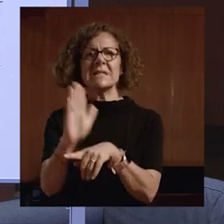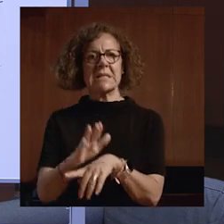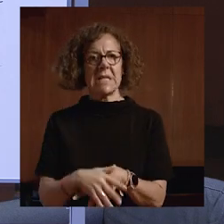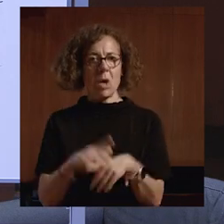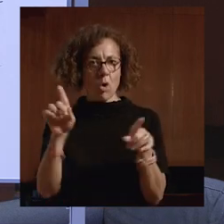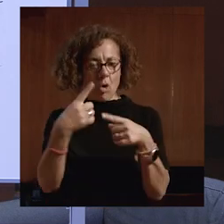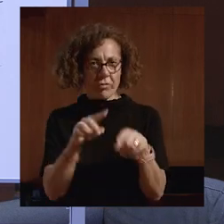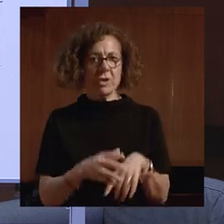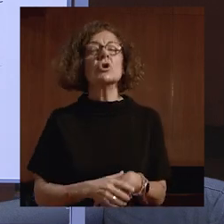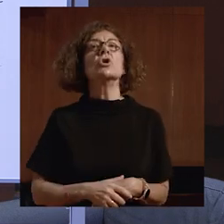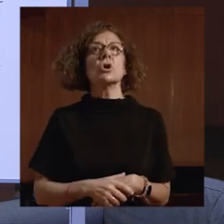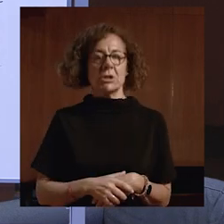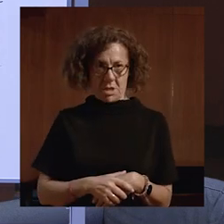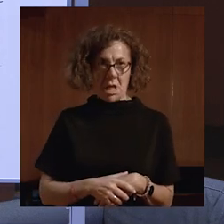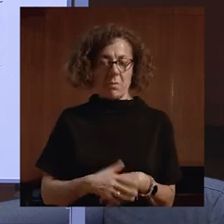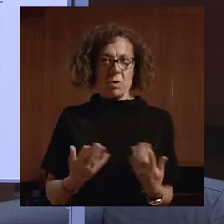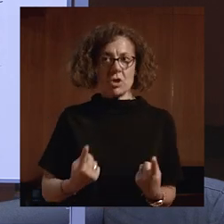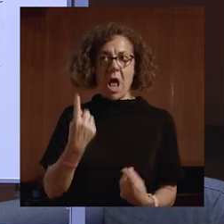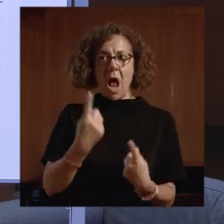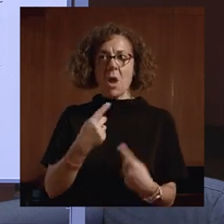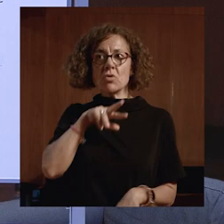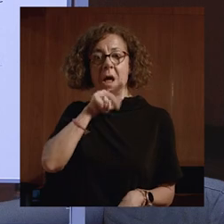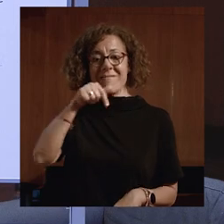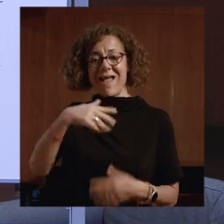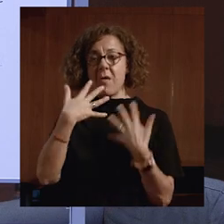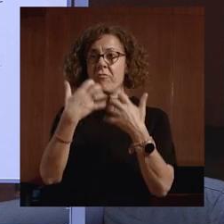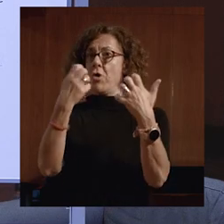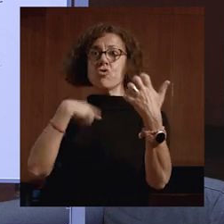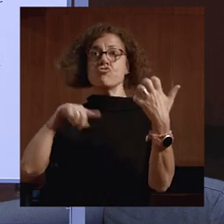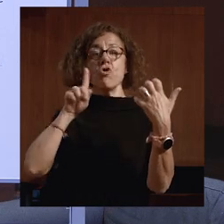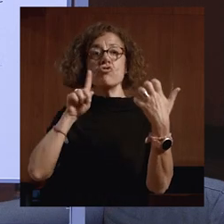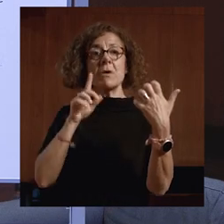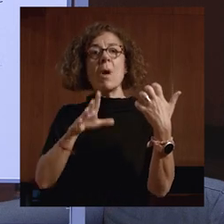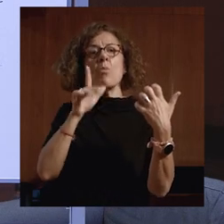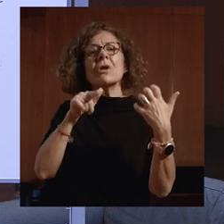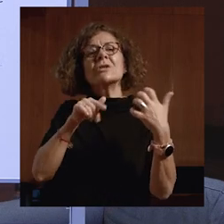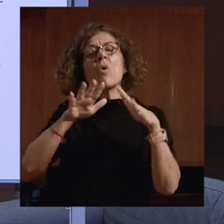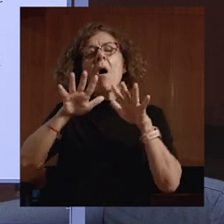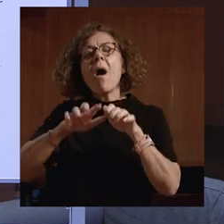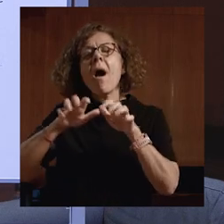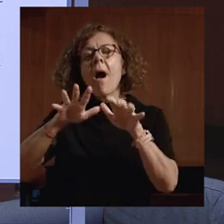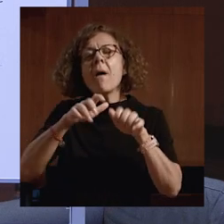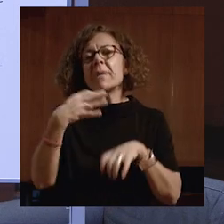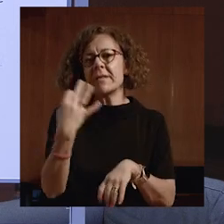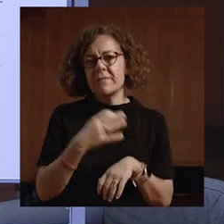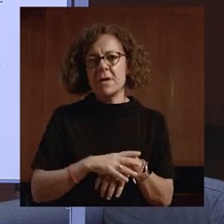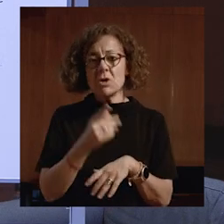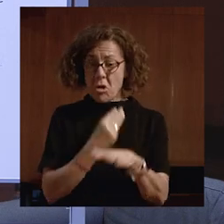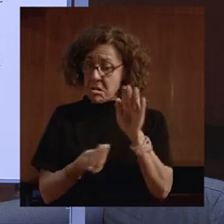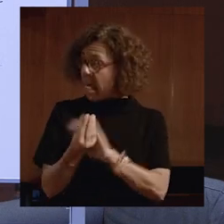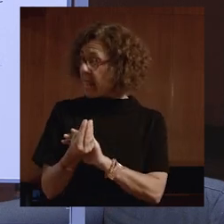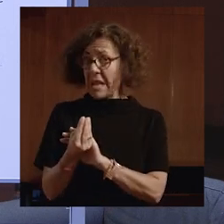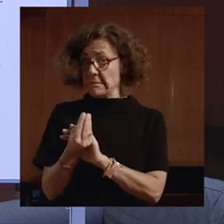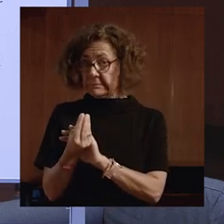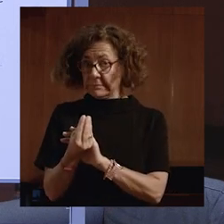conciertos. Y digo, sí, pero es que hay muchos músicos que no saben hablar en público. Lógico, porque eso se aprende. Eso no se nace con ello.